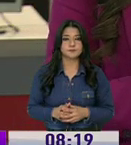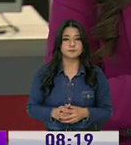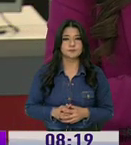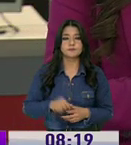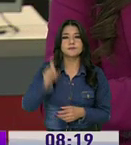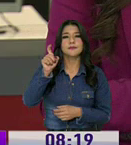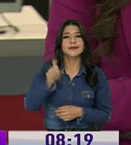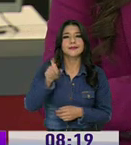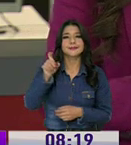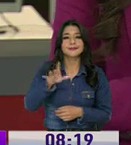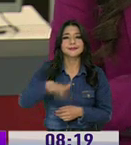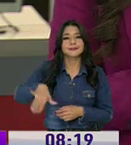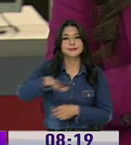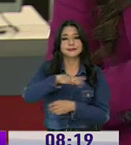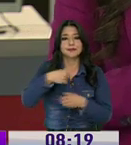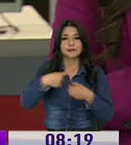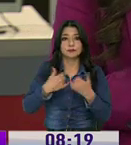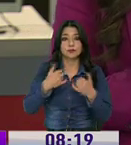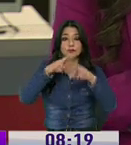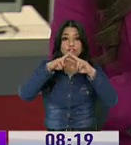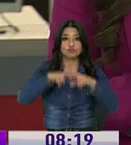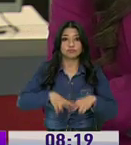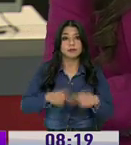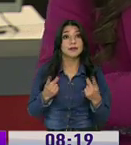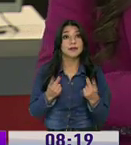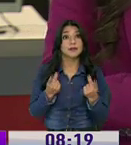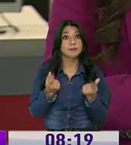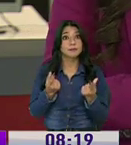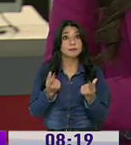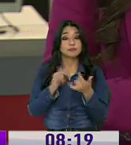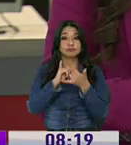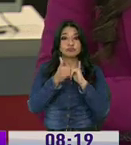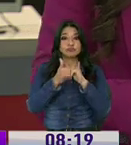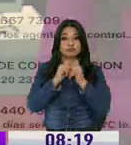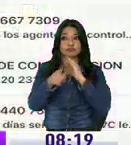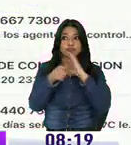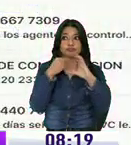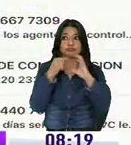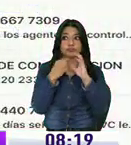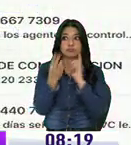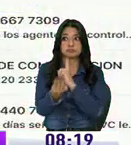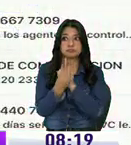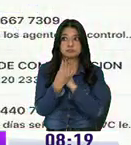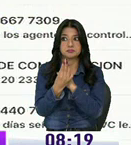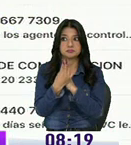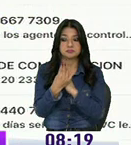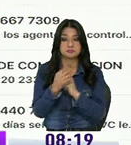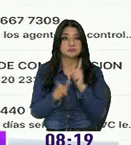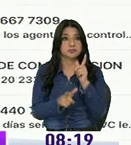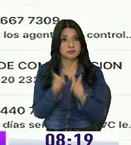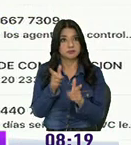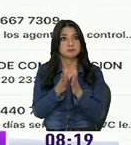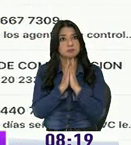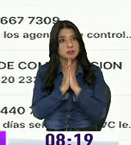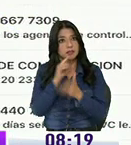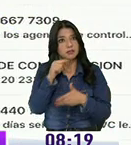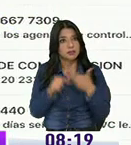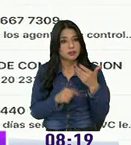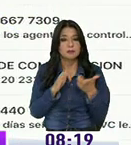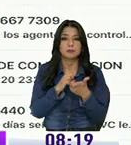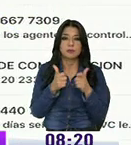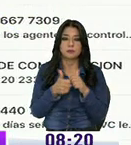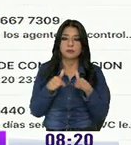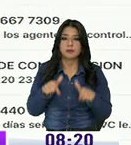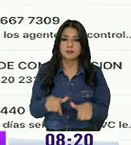necesidades que también tiene la ciudad. Vamos a revisar rápidamente el WhatsApp, lo que nos han escrito nuestros amigos televidentes, hasta